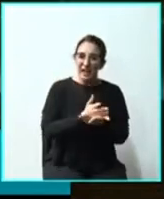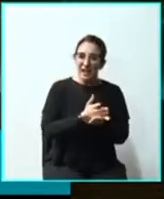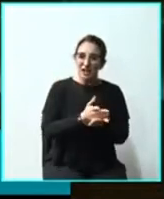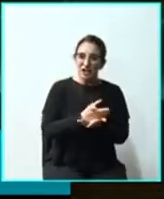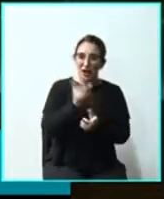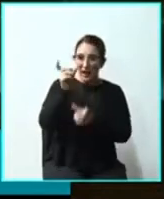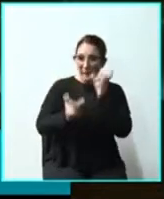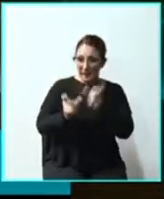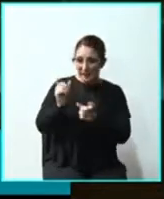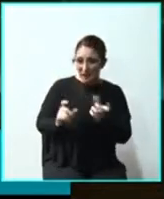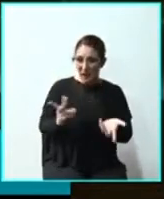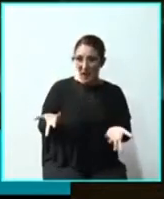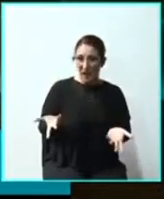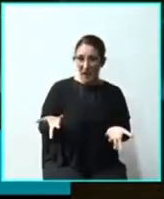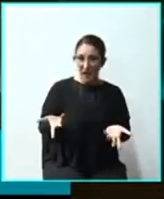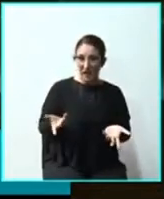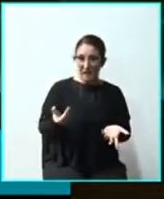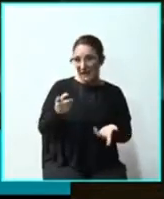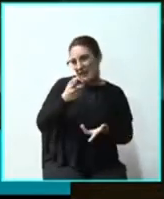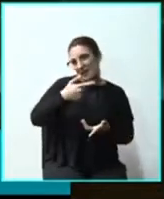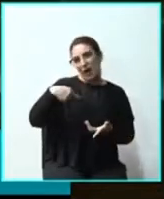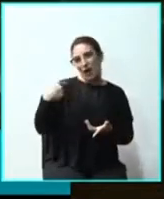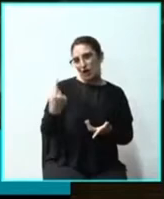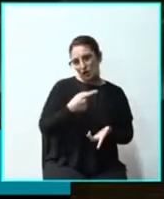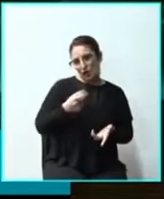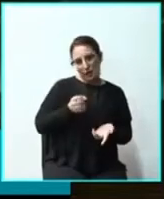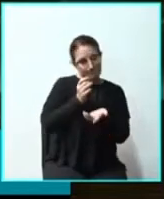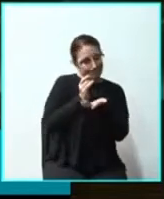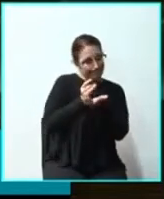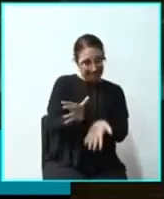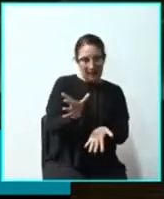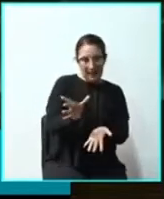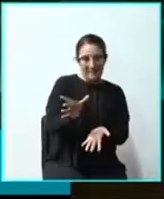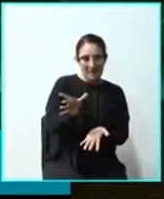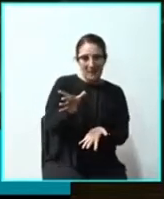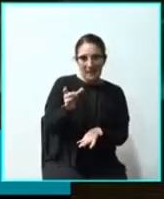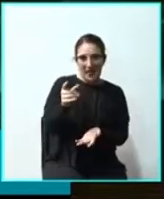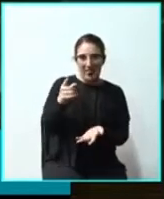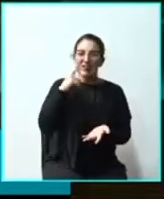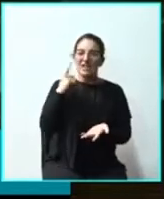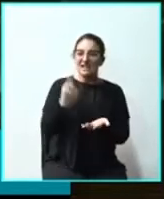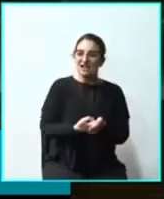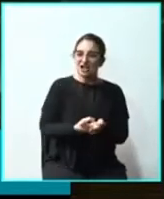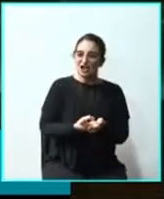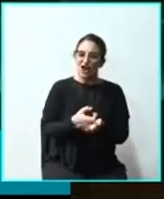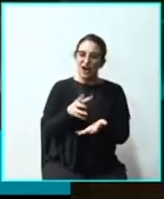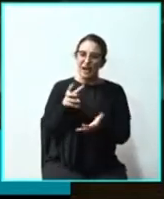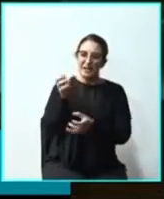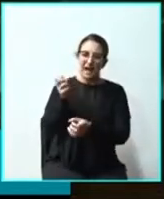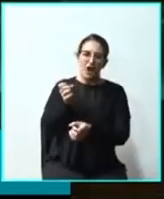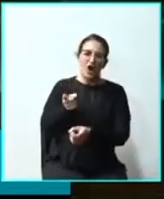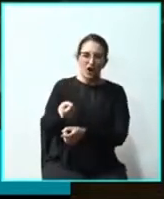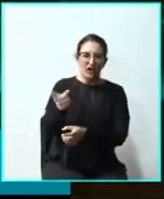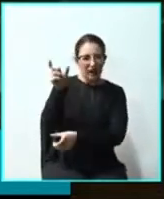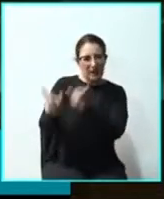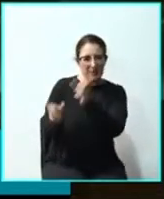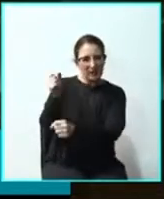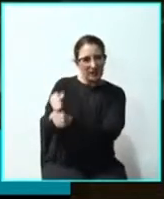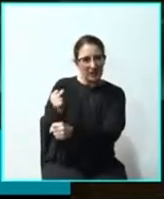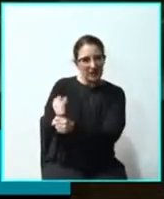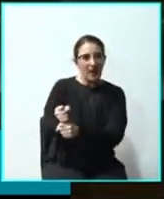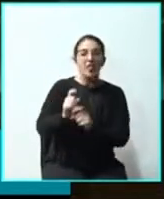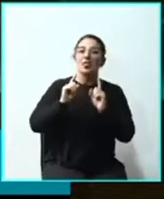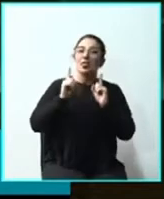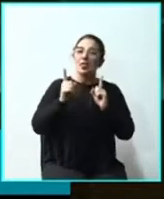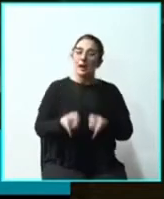nosotros, que naturalmente rechazamos toda medida represiva que se aplica contra los trabajadores, también rechazamos la violación de los